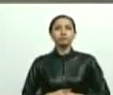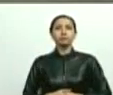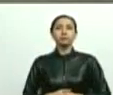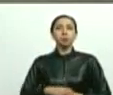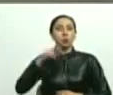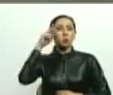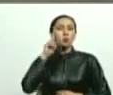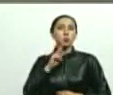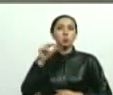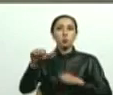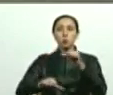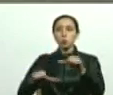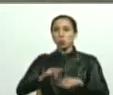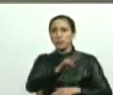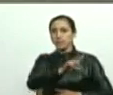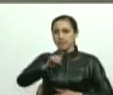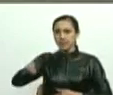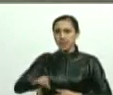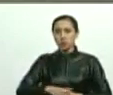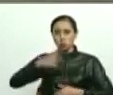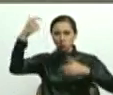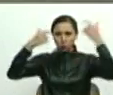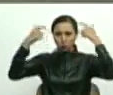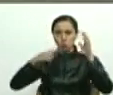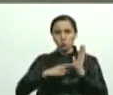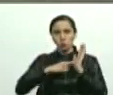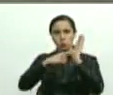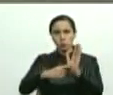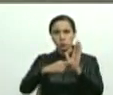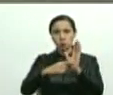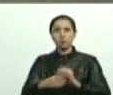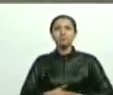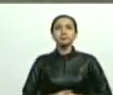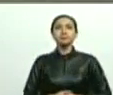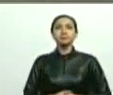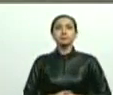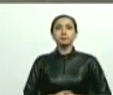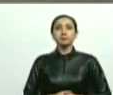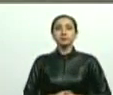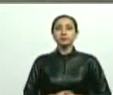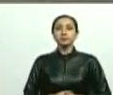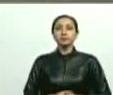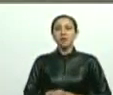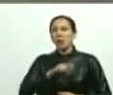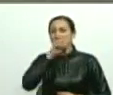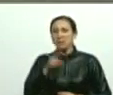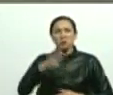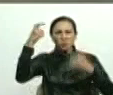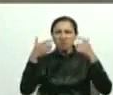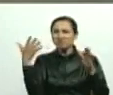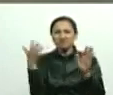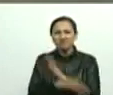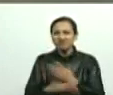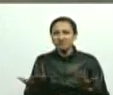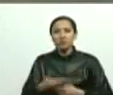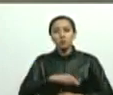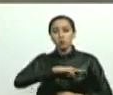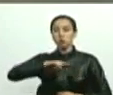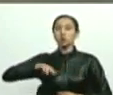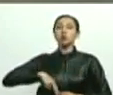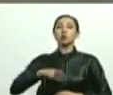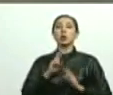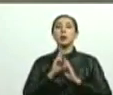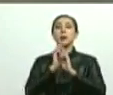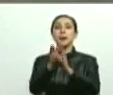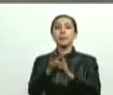del siglo XXI, o sea, el chavismo. Porque si alguien nos preguntara qué es el chavismo, nosotros tendríamos que decirlo.